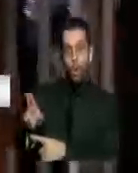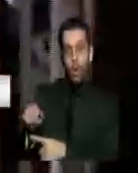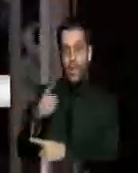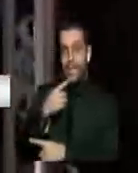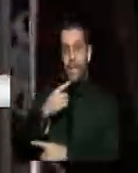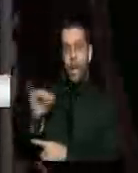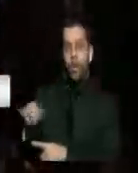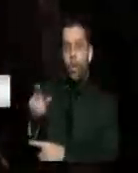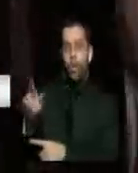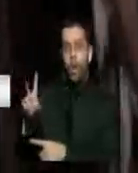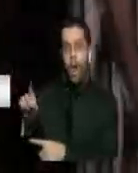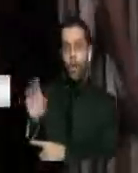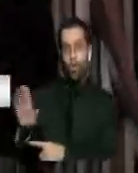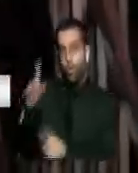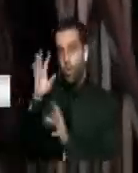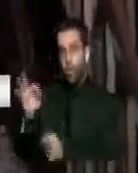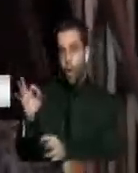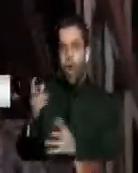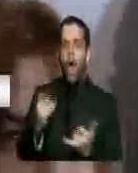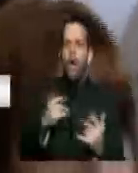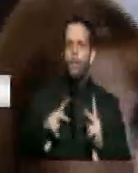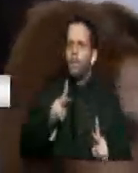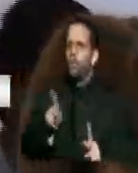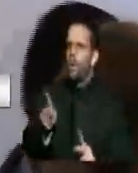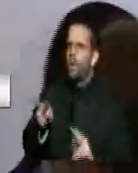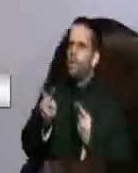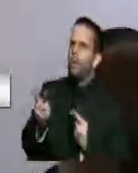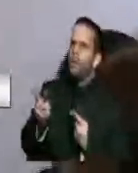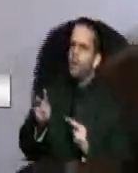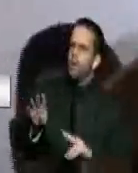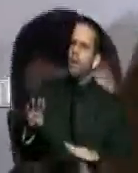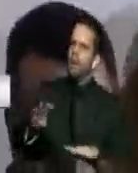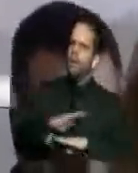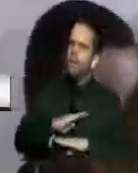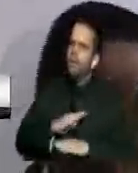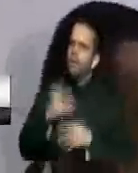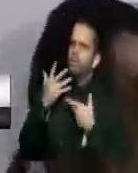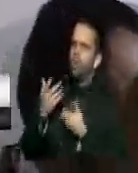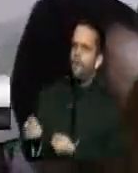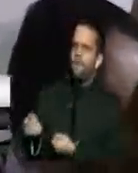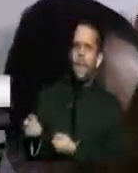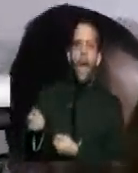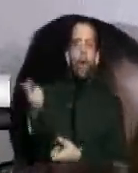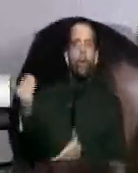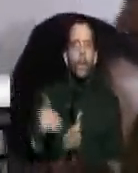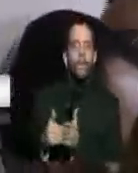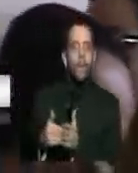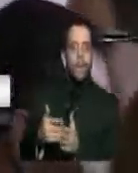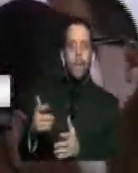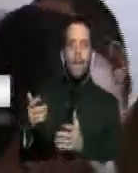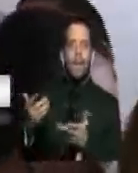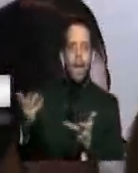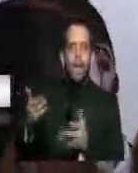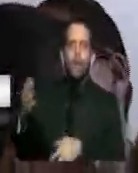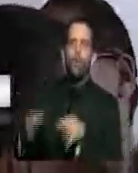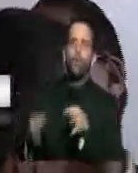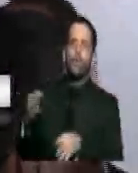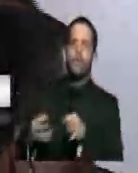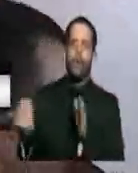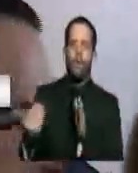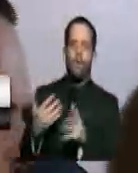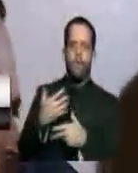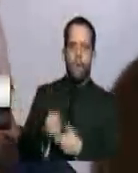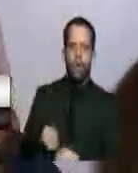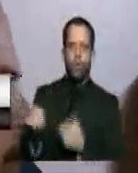justicia esperamos Esperamos que el resultado de este caso le devuelva la fe a un sector de la